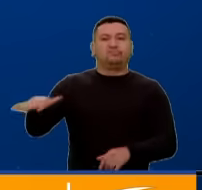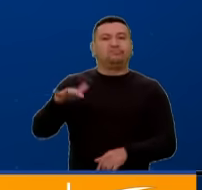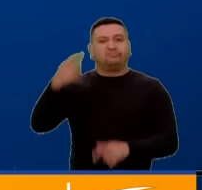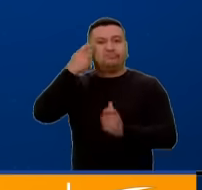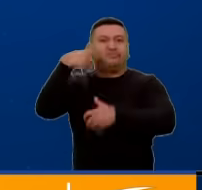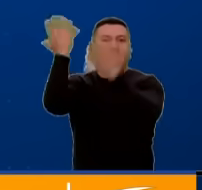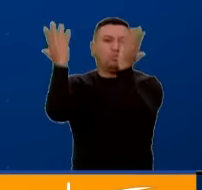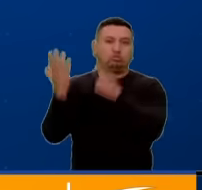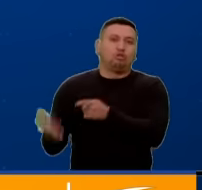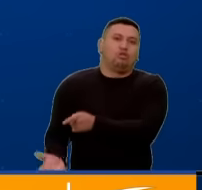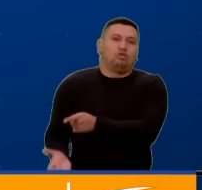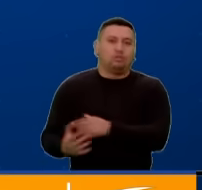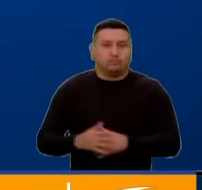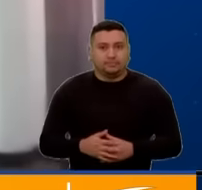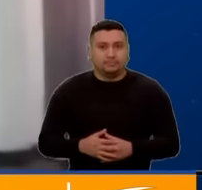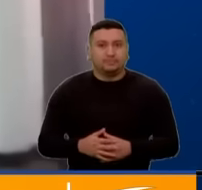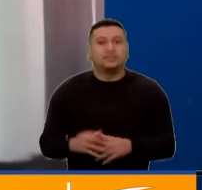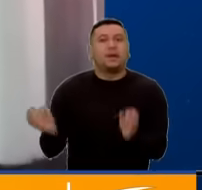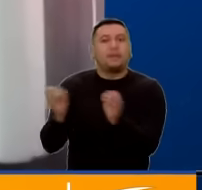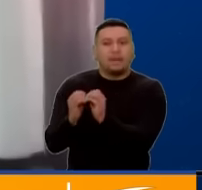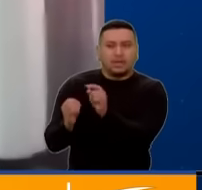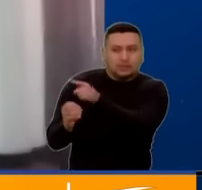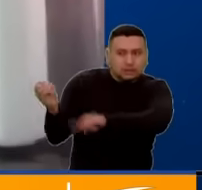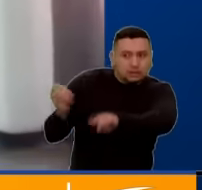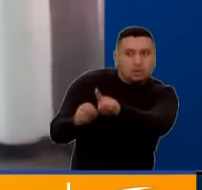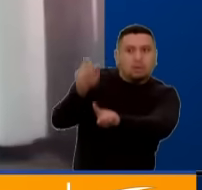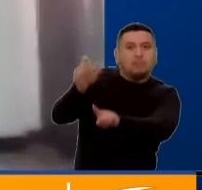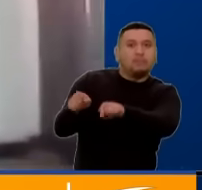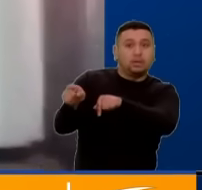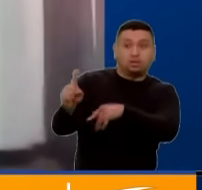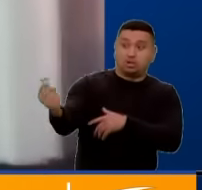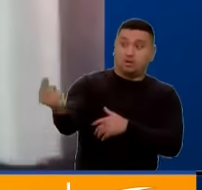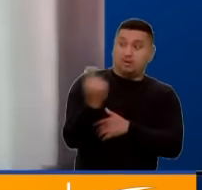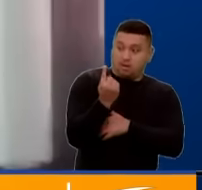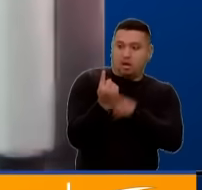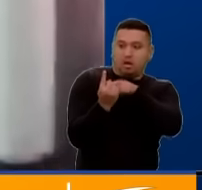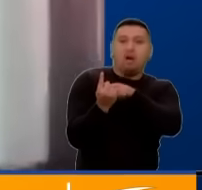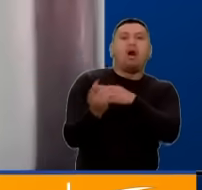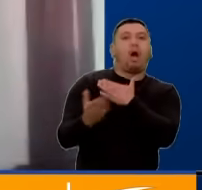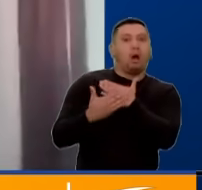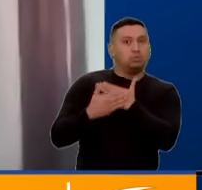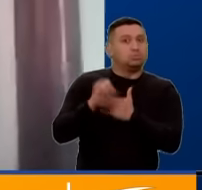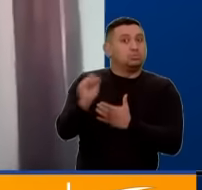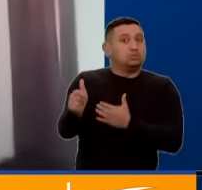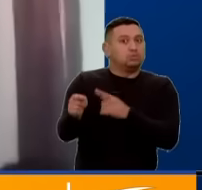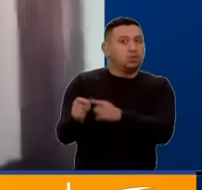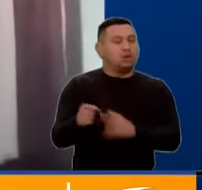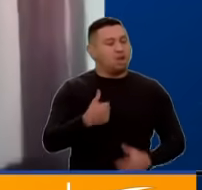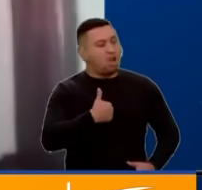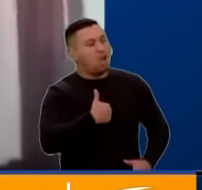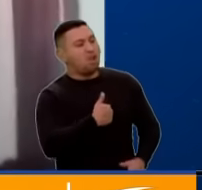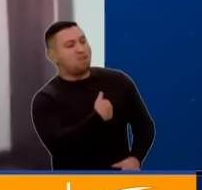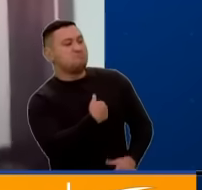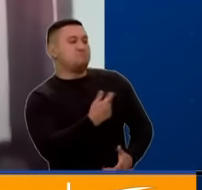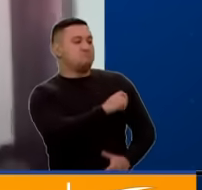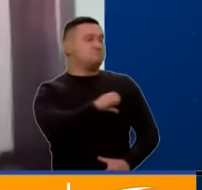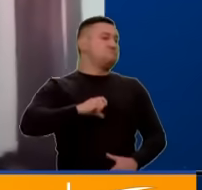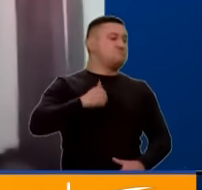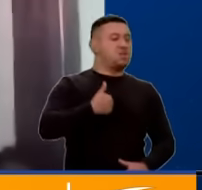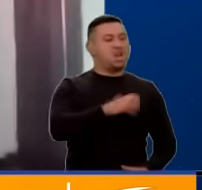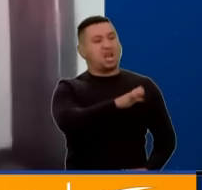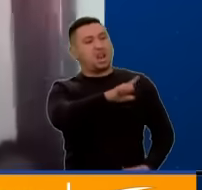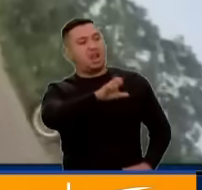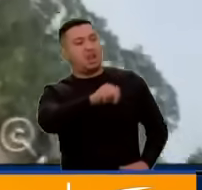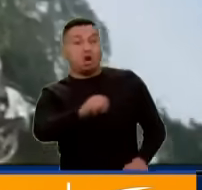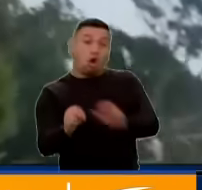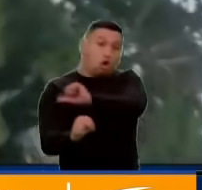como miembro de esa organización al margen de la ley. Y por supuesto noto que uno de ellos también tiene el brazalete que lo identifica